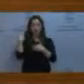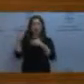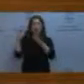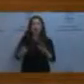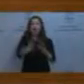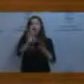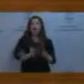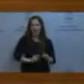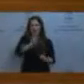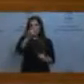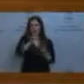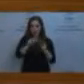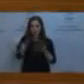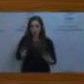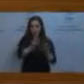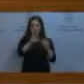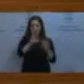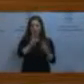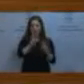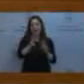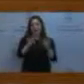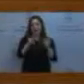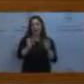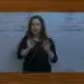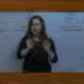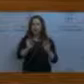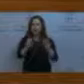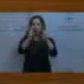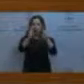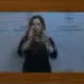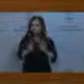2008, parece Capicúa, pero no lo es, casi 10 años después,